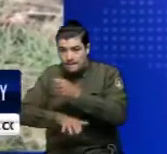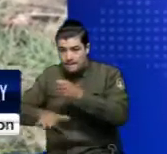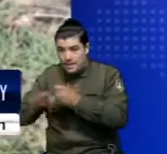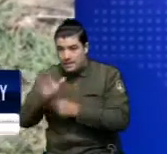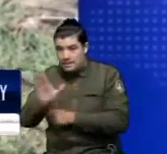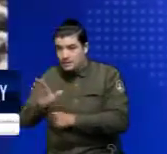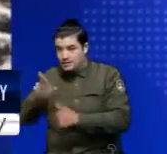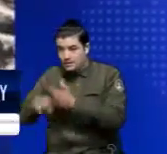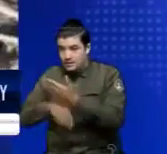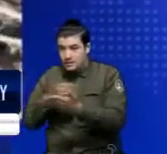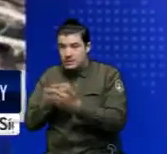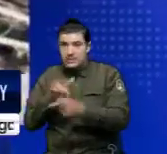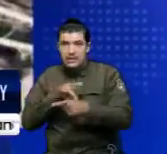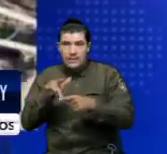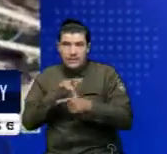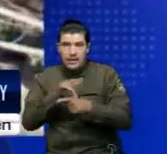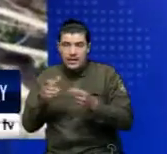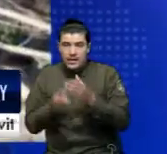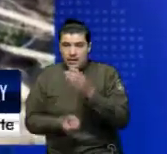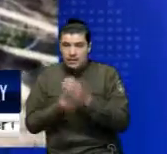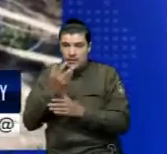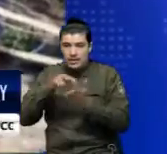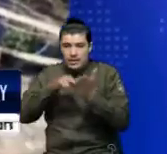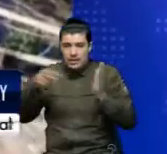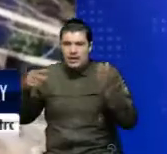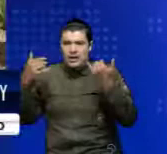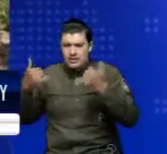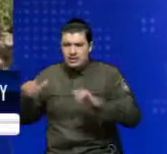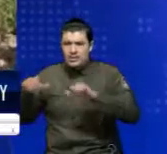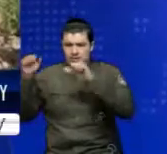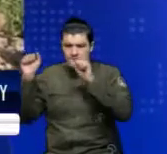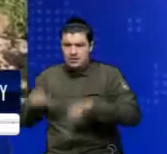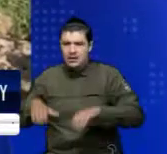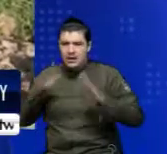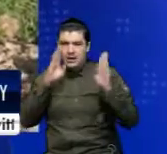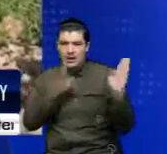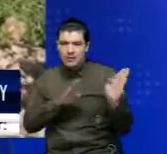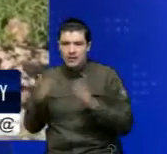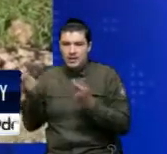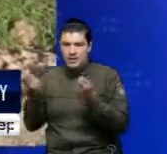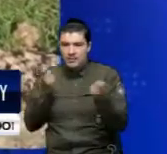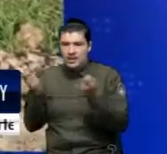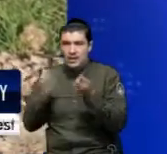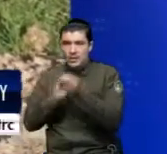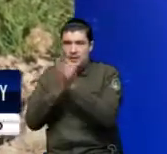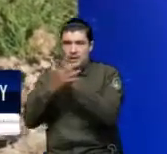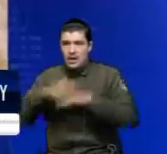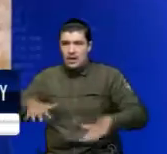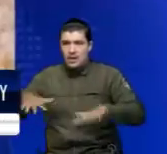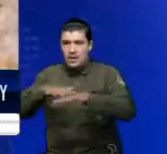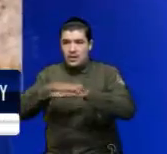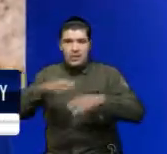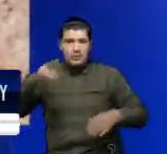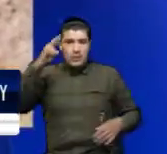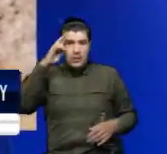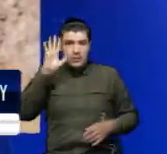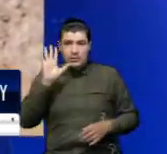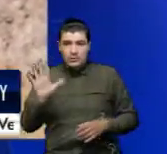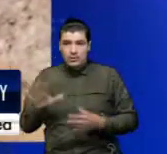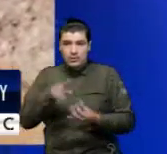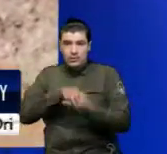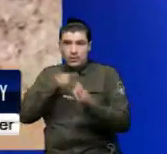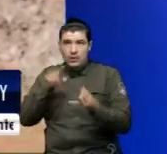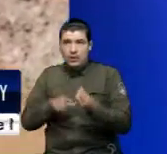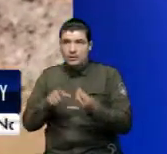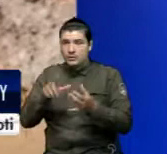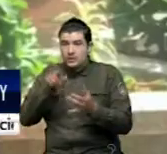se implementan las tecnologías que están aprobadas en los planes de manejo ambiental. En este caso se retiran las